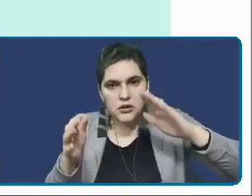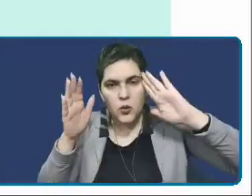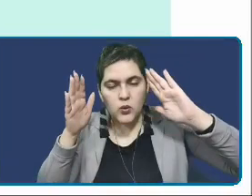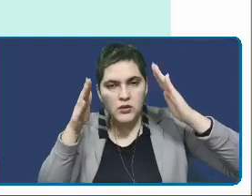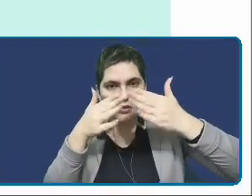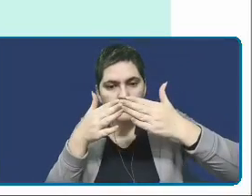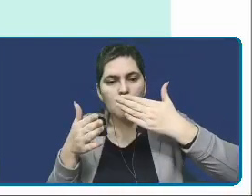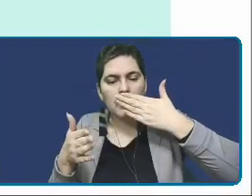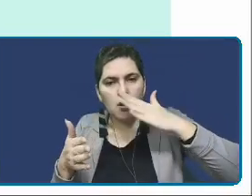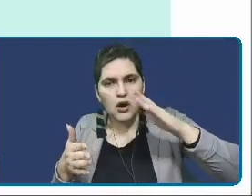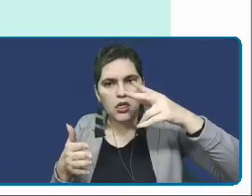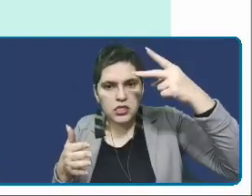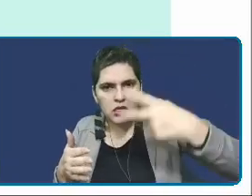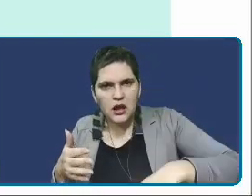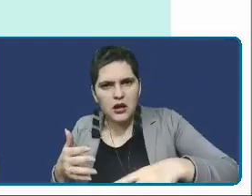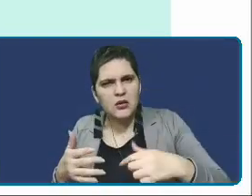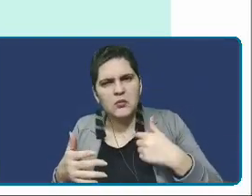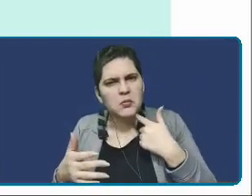Porque, que